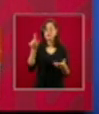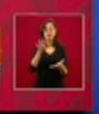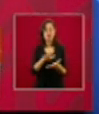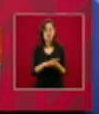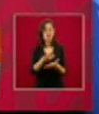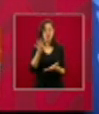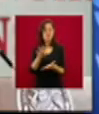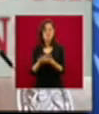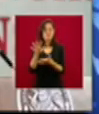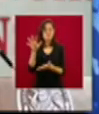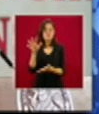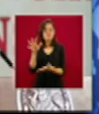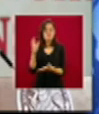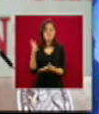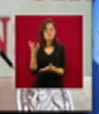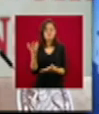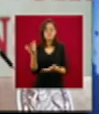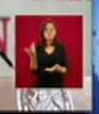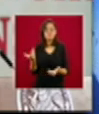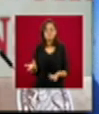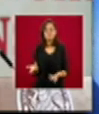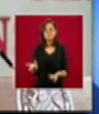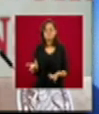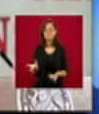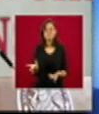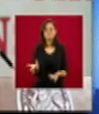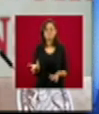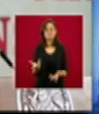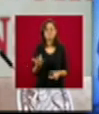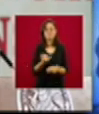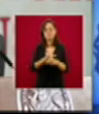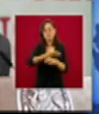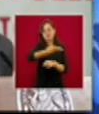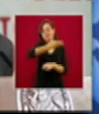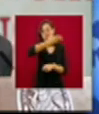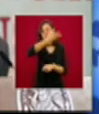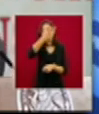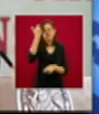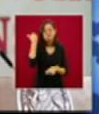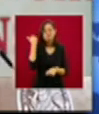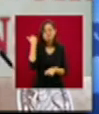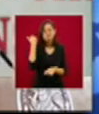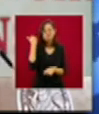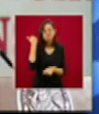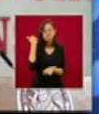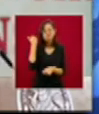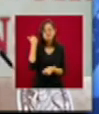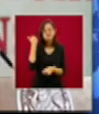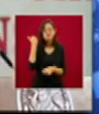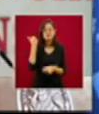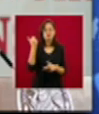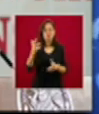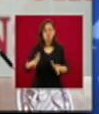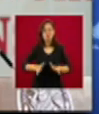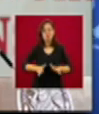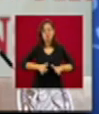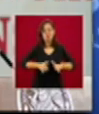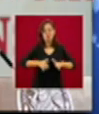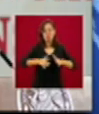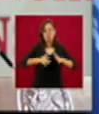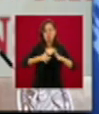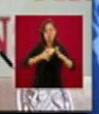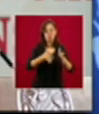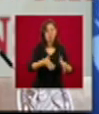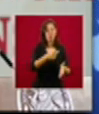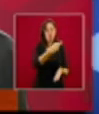que para un ciudadano todo aquello que no está prohibido en las leyes está permitido, mientras que para los servidores